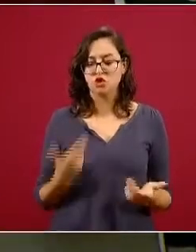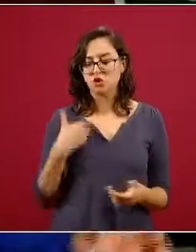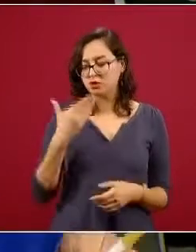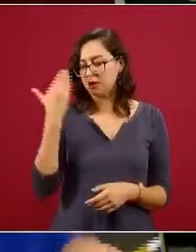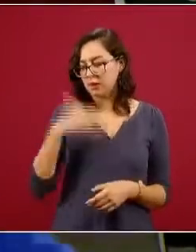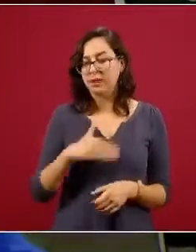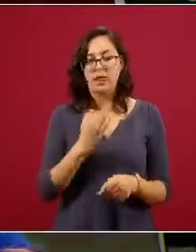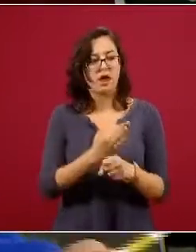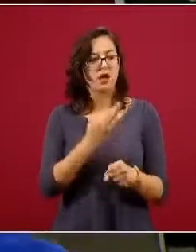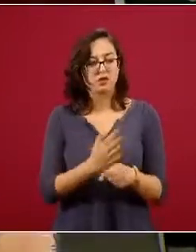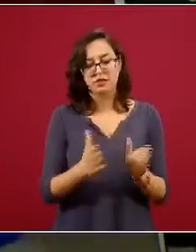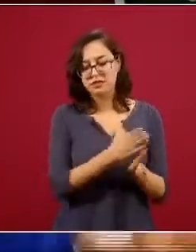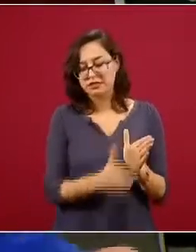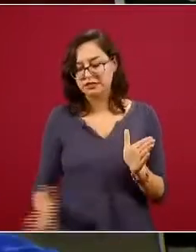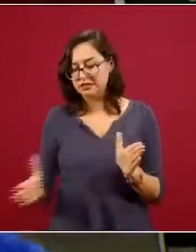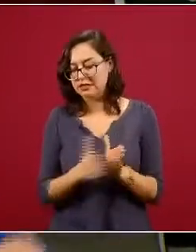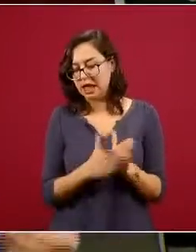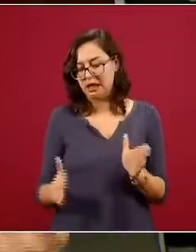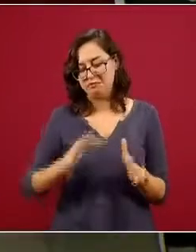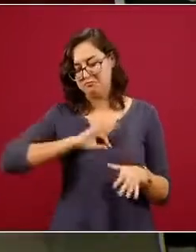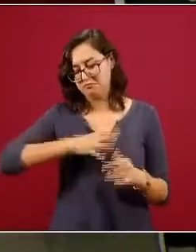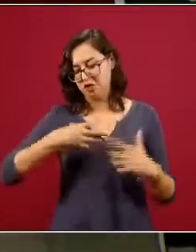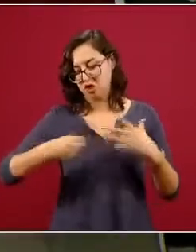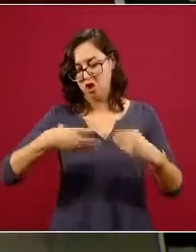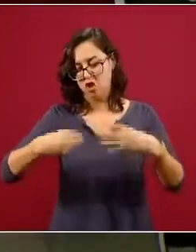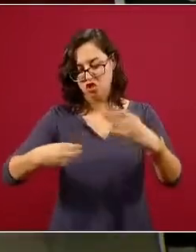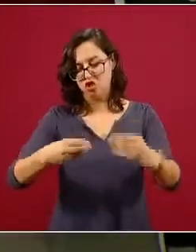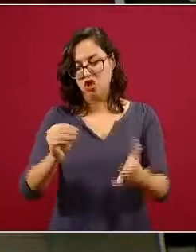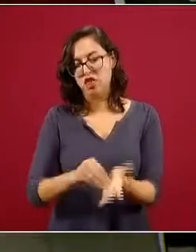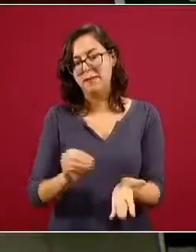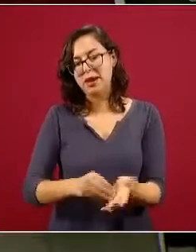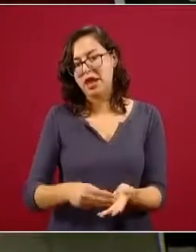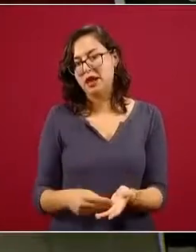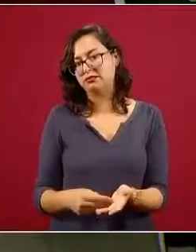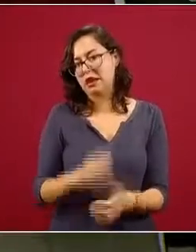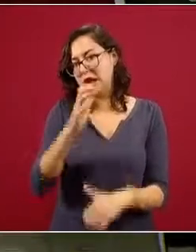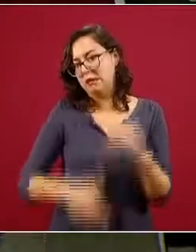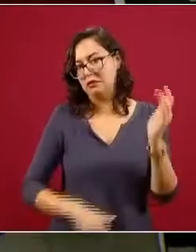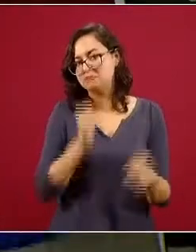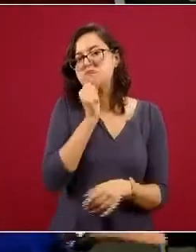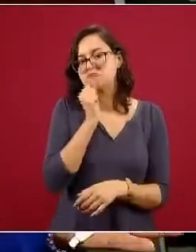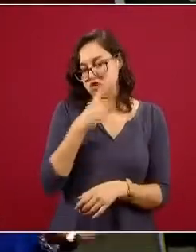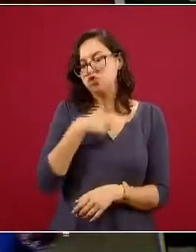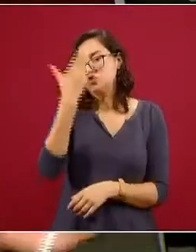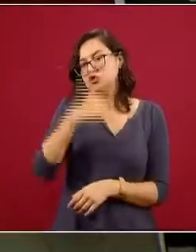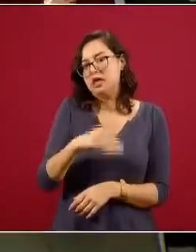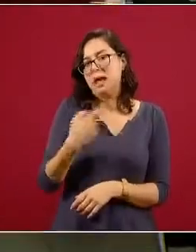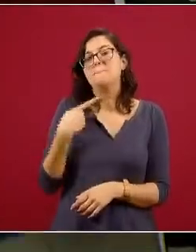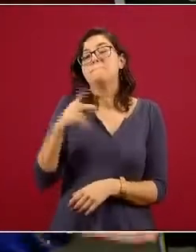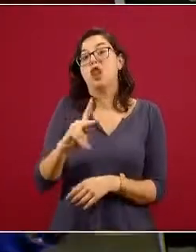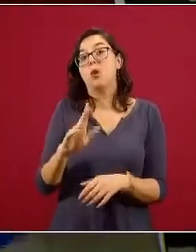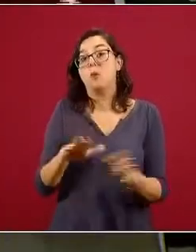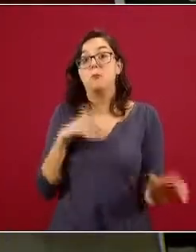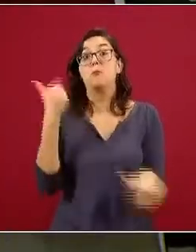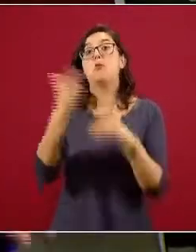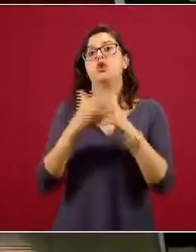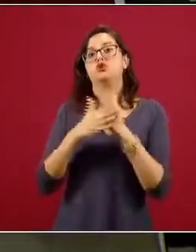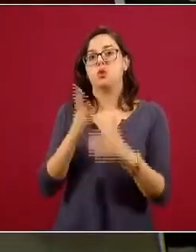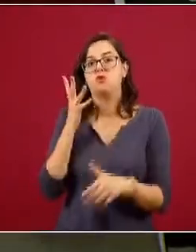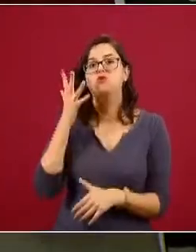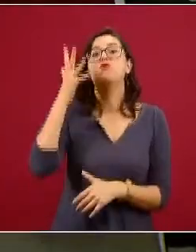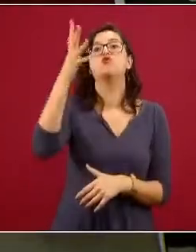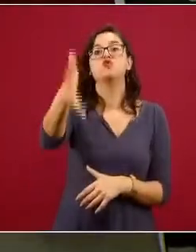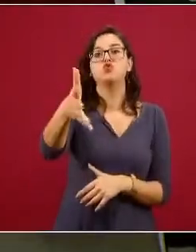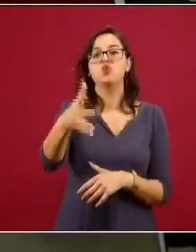pandemia y que todavía no entramos a la post ni a la siguiente etapa, dentro de esta previsión que están haciendo de lo que viene para